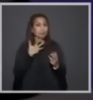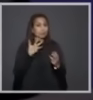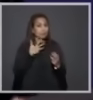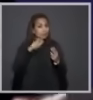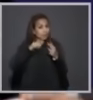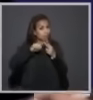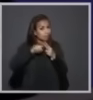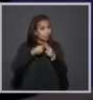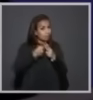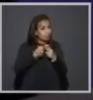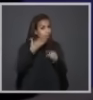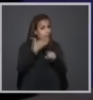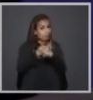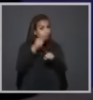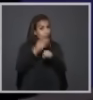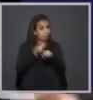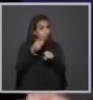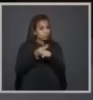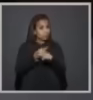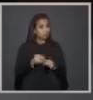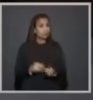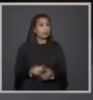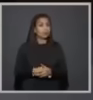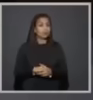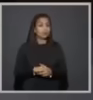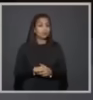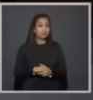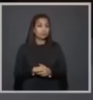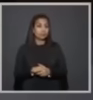procesos legales. Andrés Manuel,